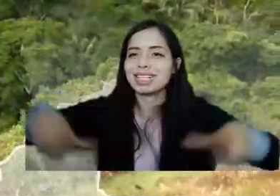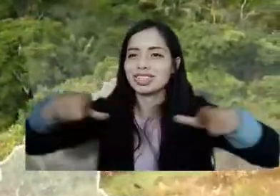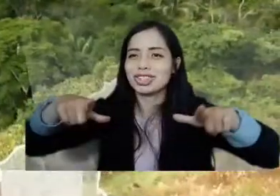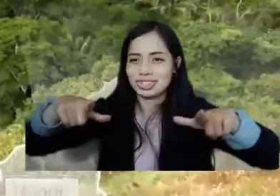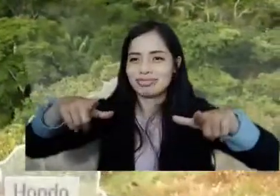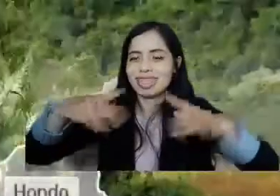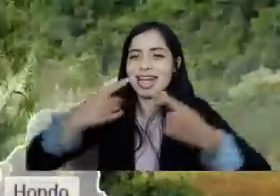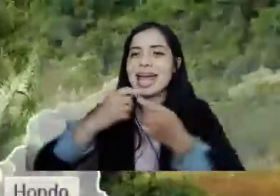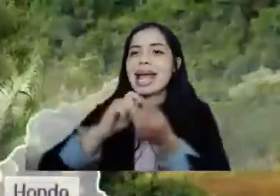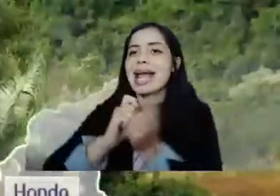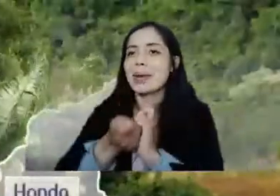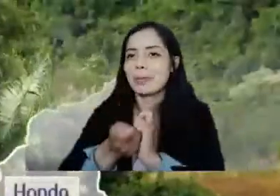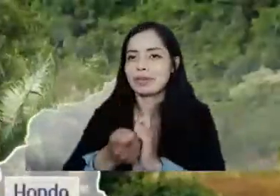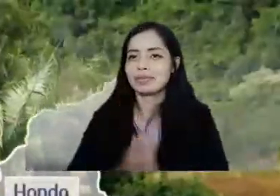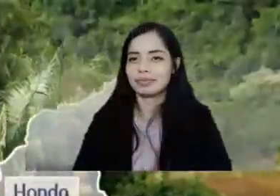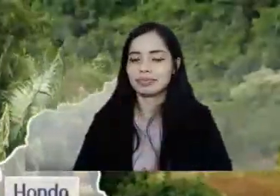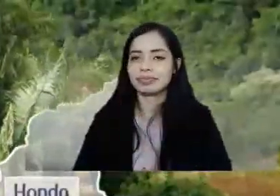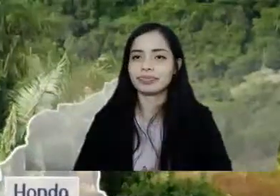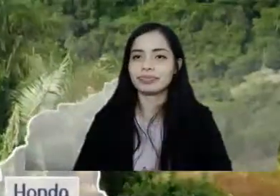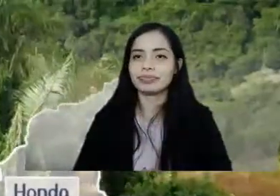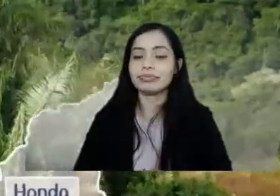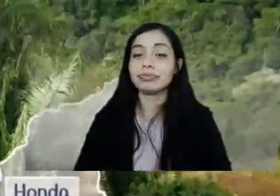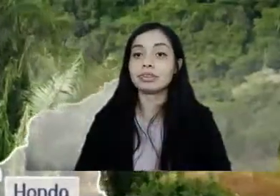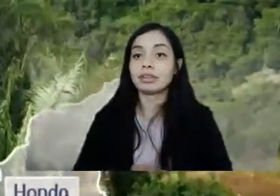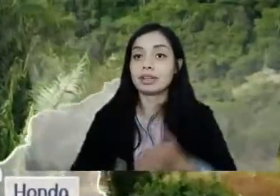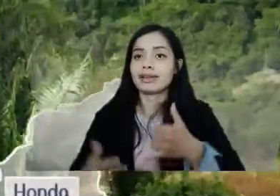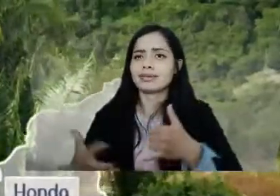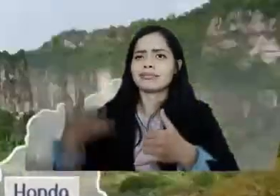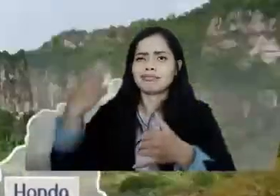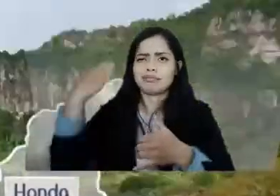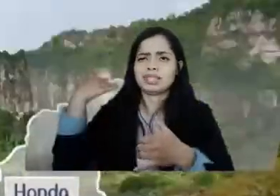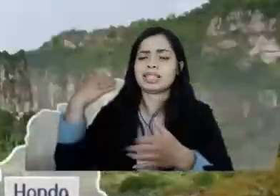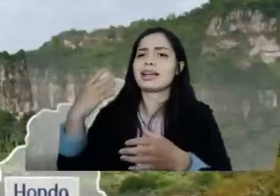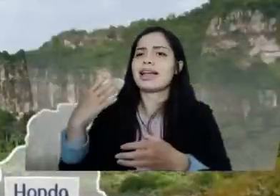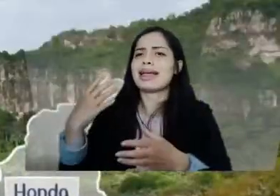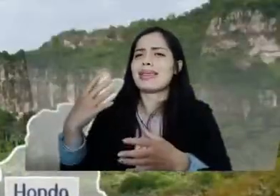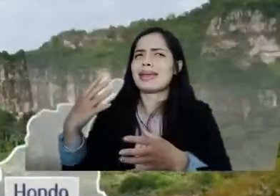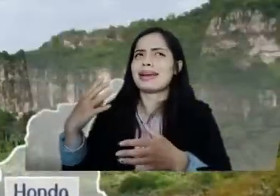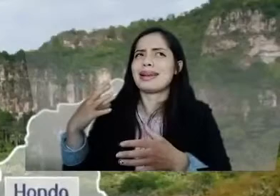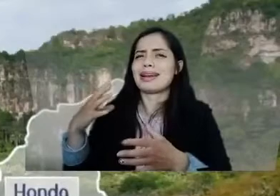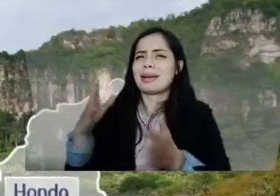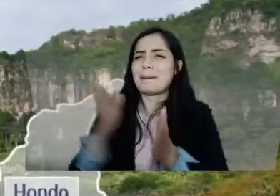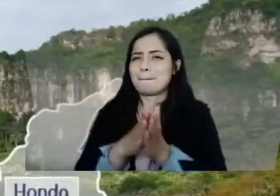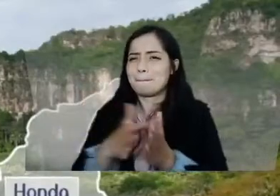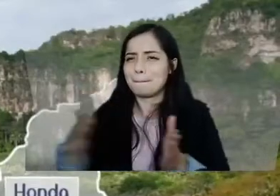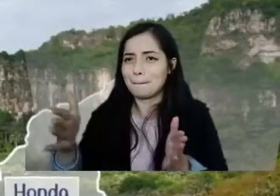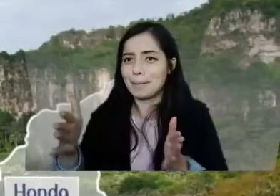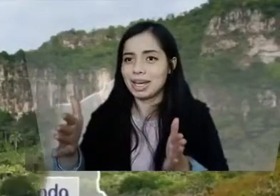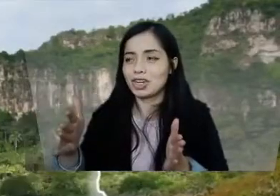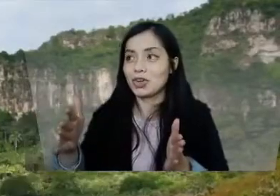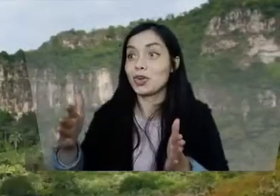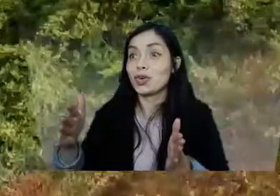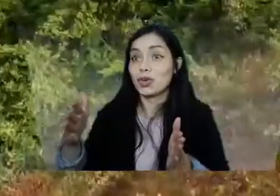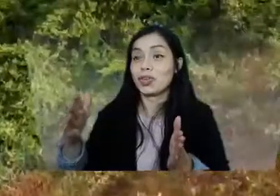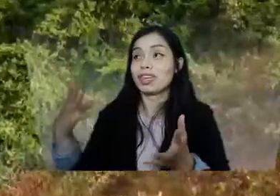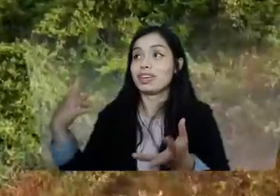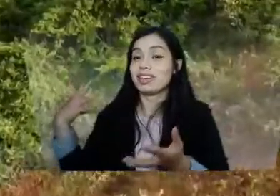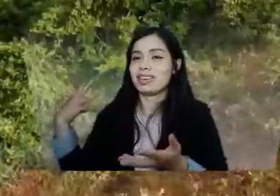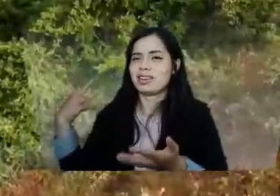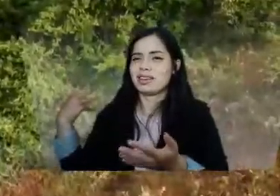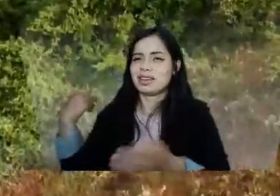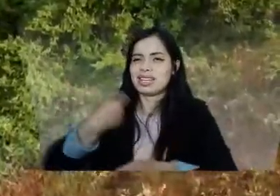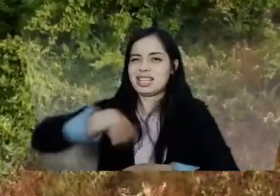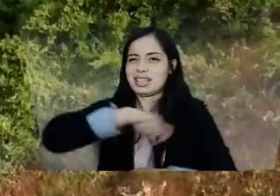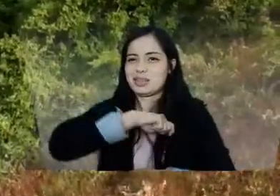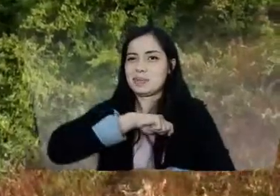de Colombia de la época precolombina y luego de la época de la colonia, puedo generar oportunidades de guías locales, pero